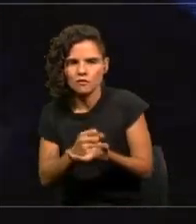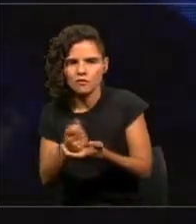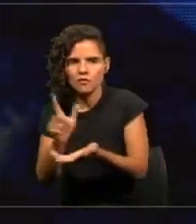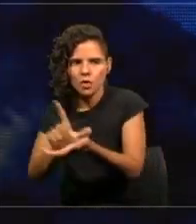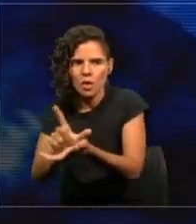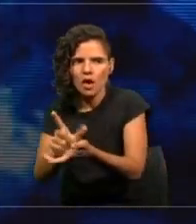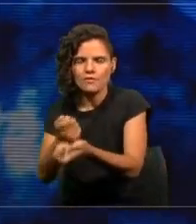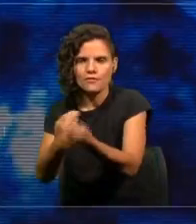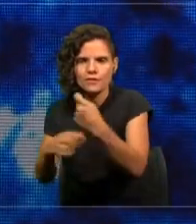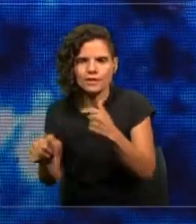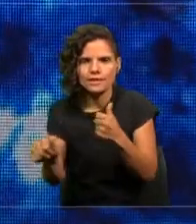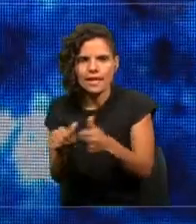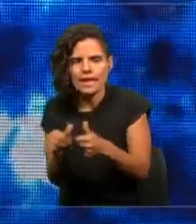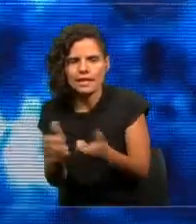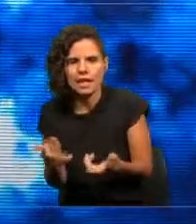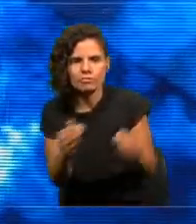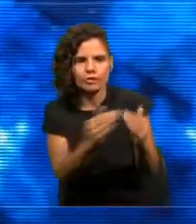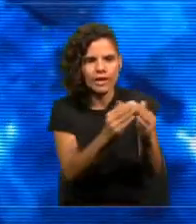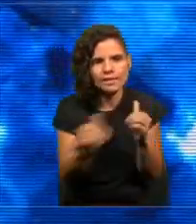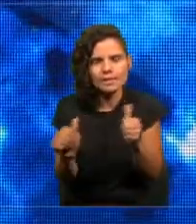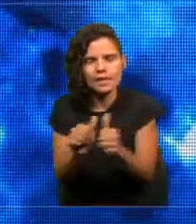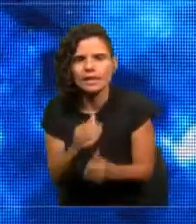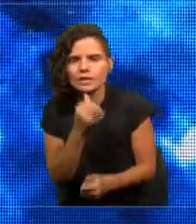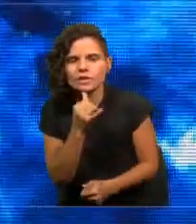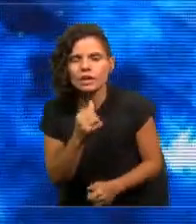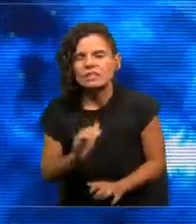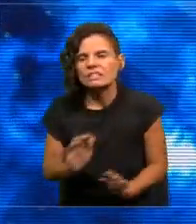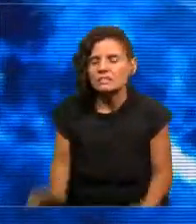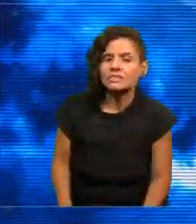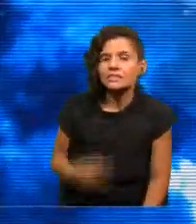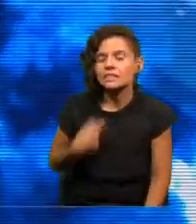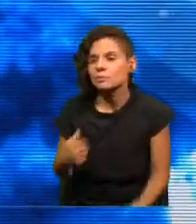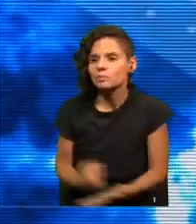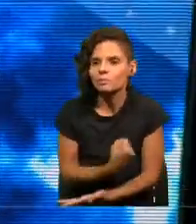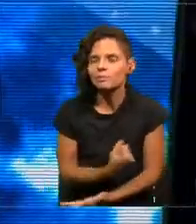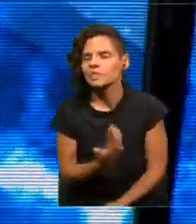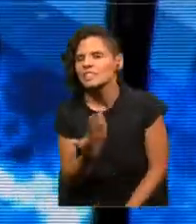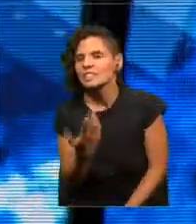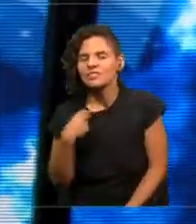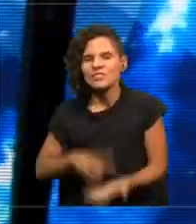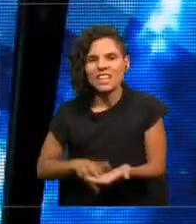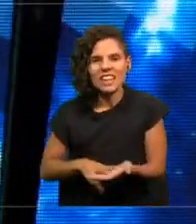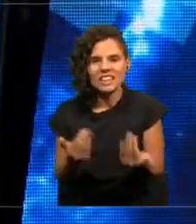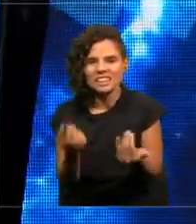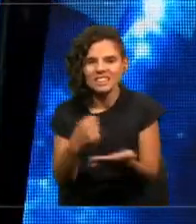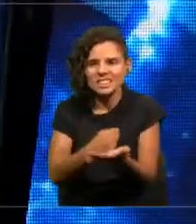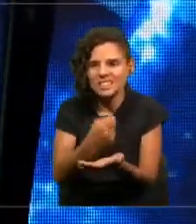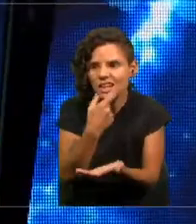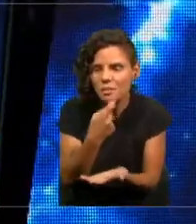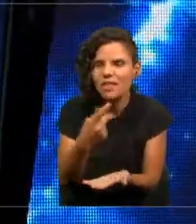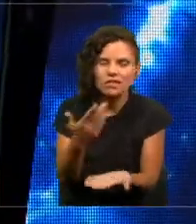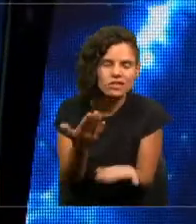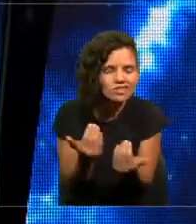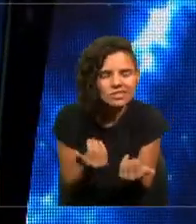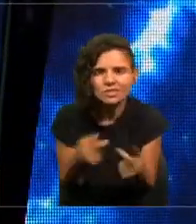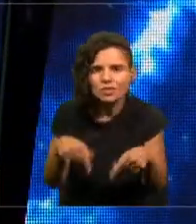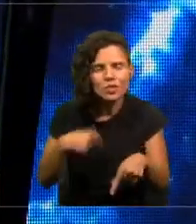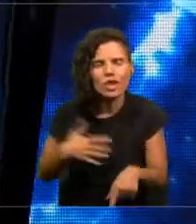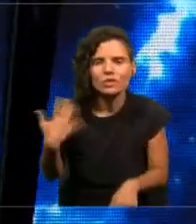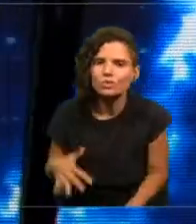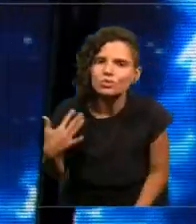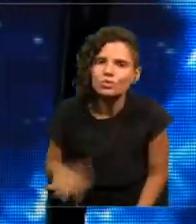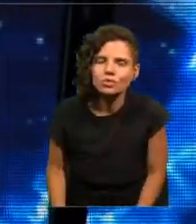una farmacia que esté cerca a su casa es que pucha es que en realidad yo de verdad necesito comprar el remedio hoy día